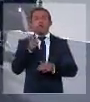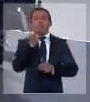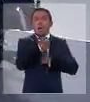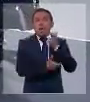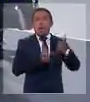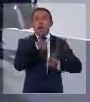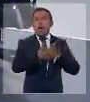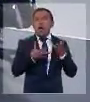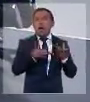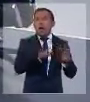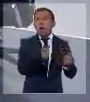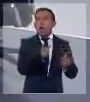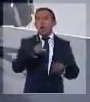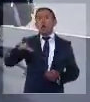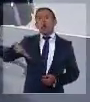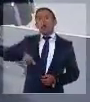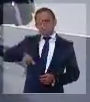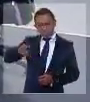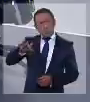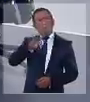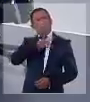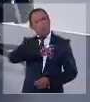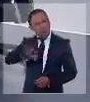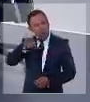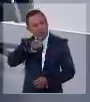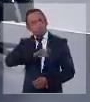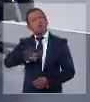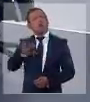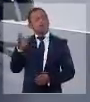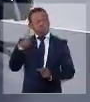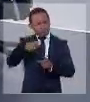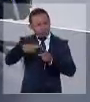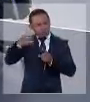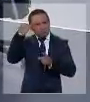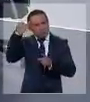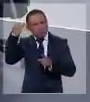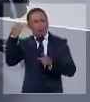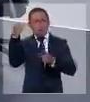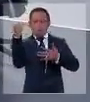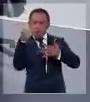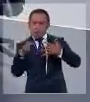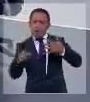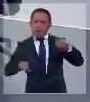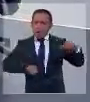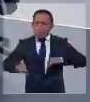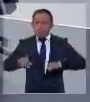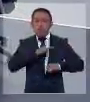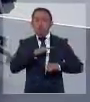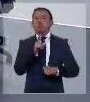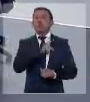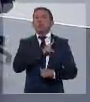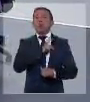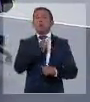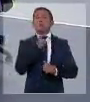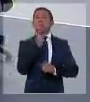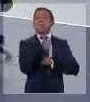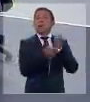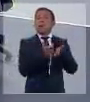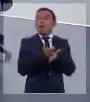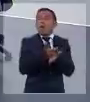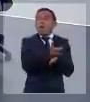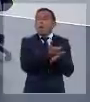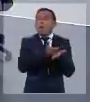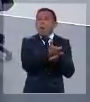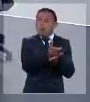gobierno puede generar muchas condiciones de incentivos, no solamente económicos, sino también potenciar la